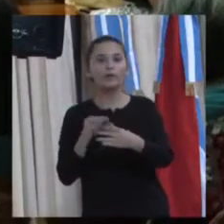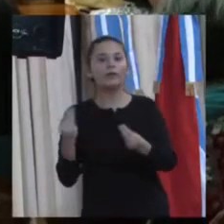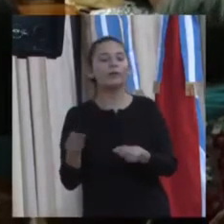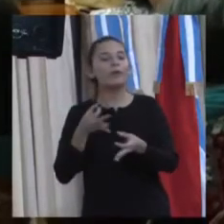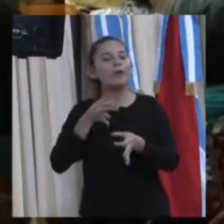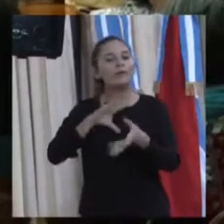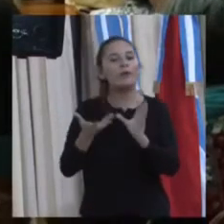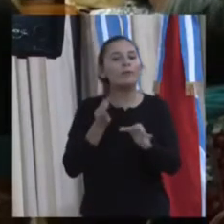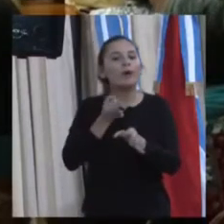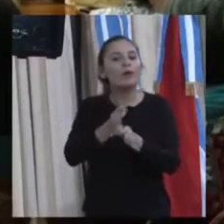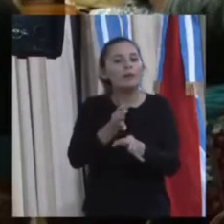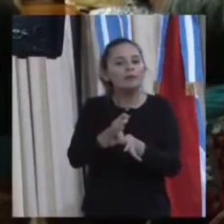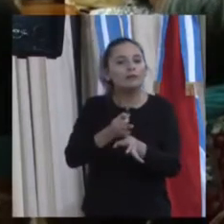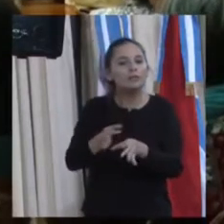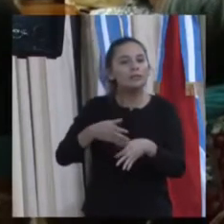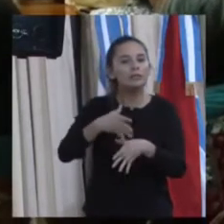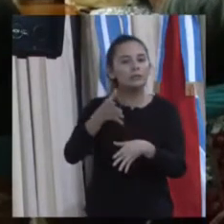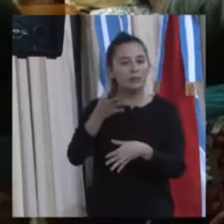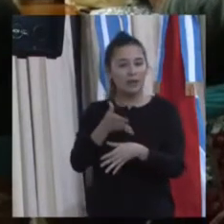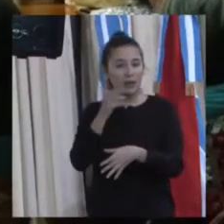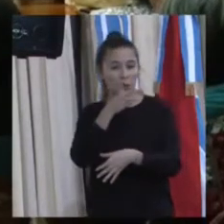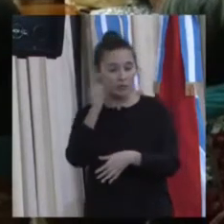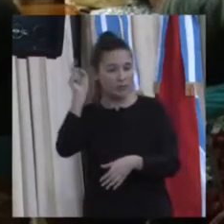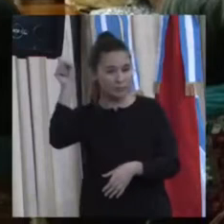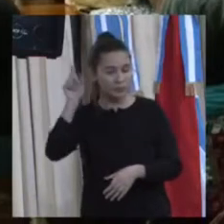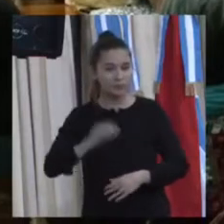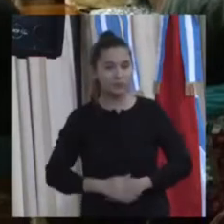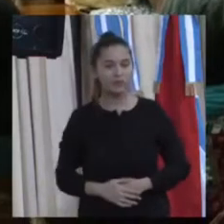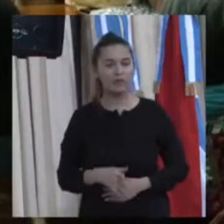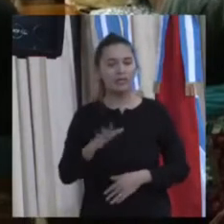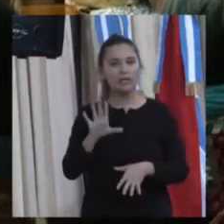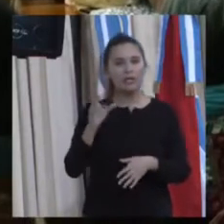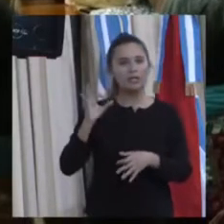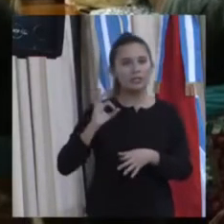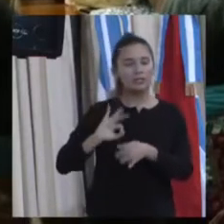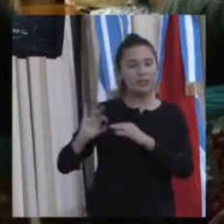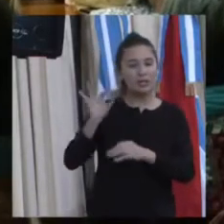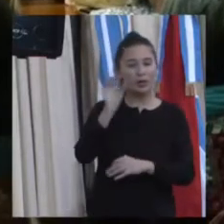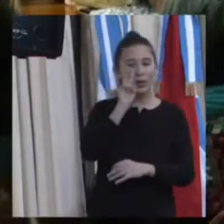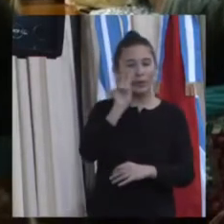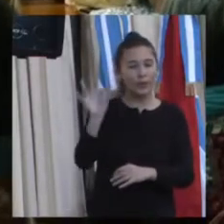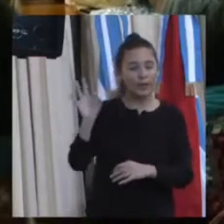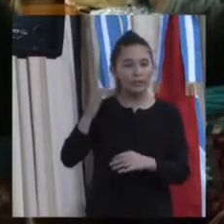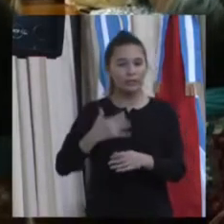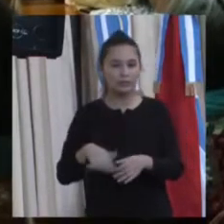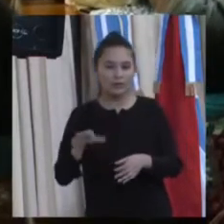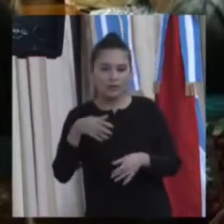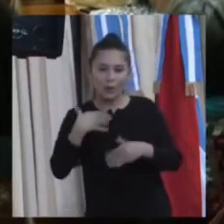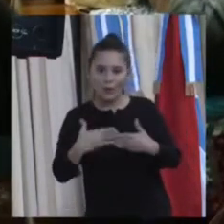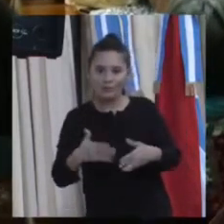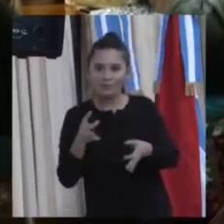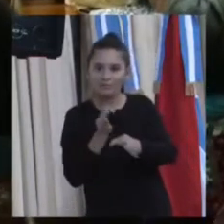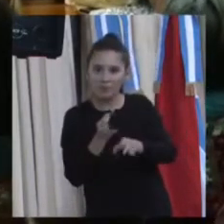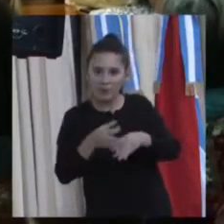pedagógico de la Unión Soviética, ¿no?, que ya en la década del 20 estaba llevando adelante una de las experiencias educativas más productivas